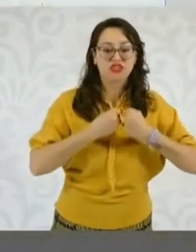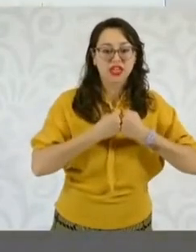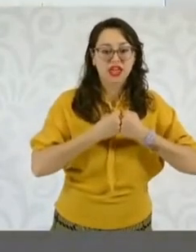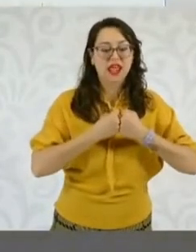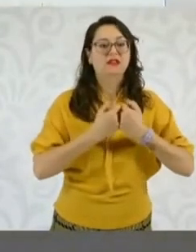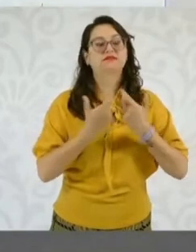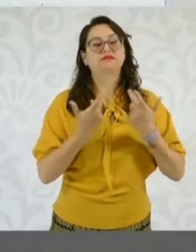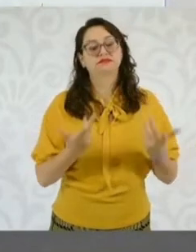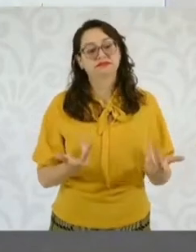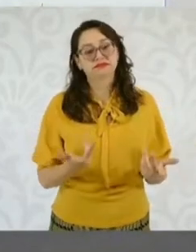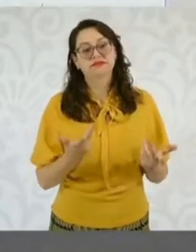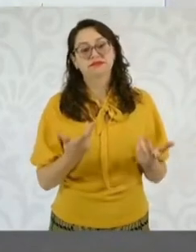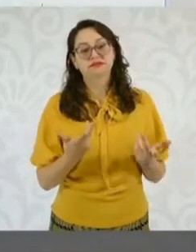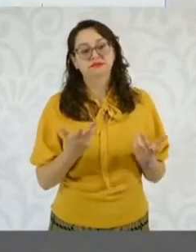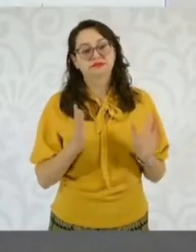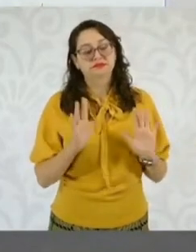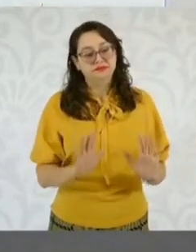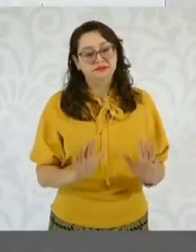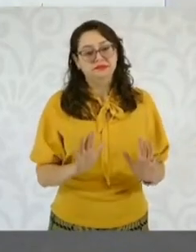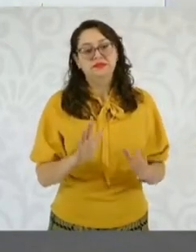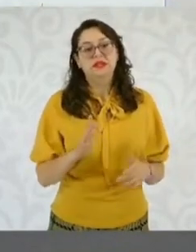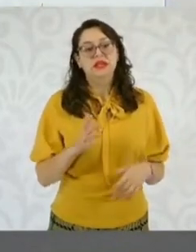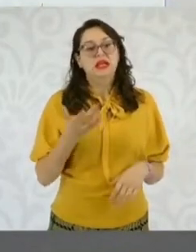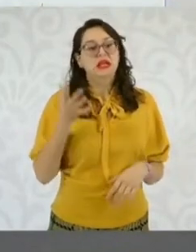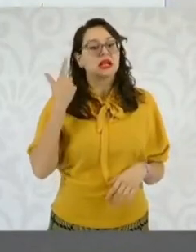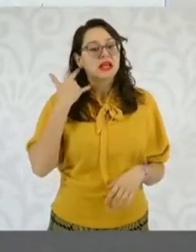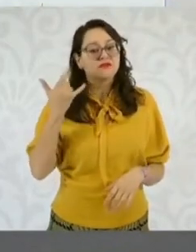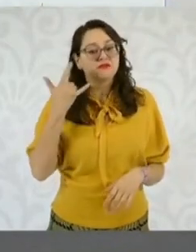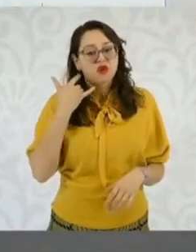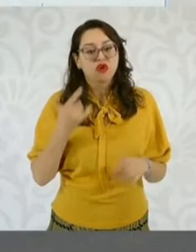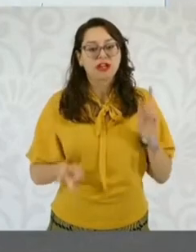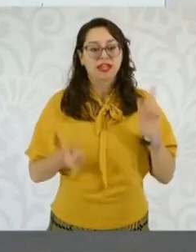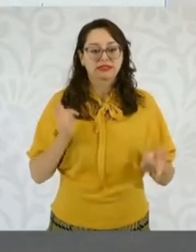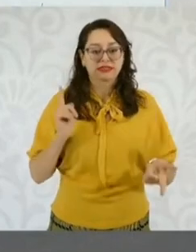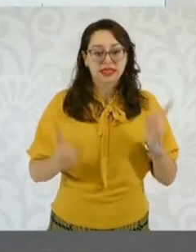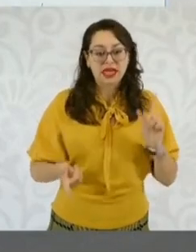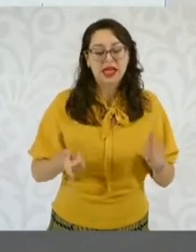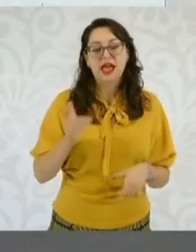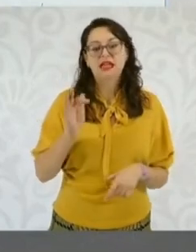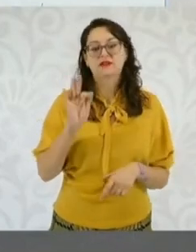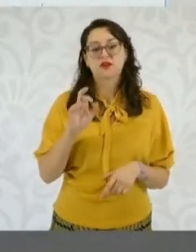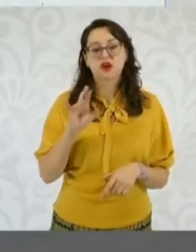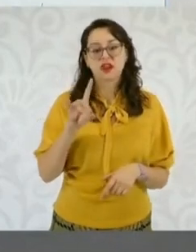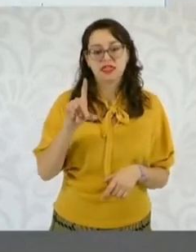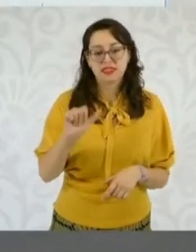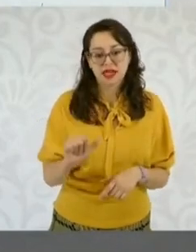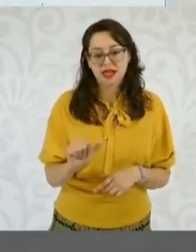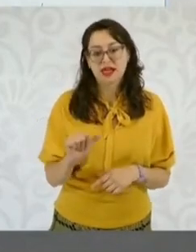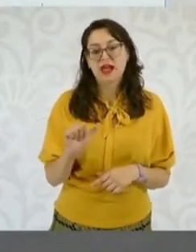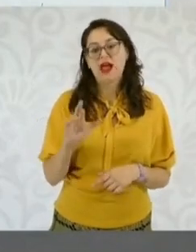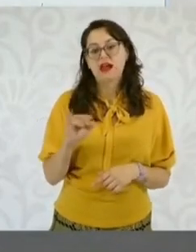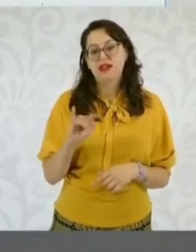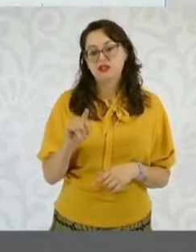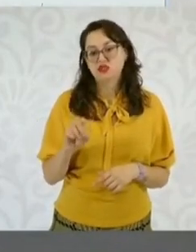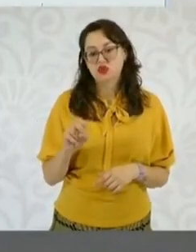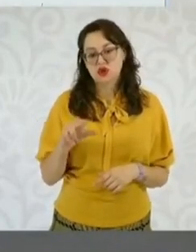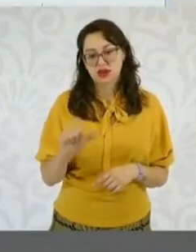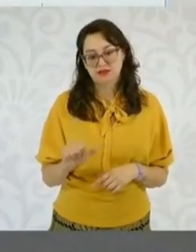mexicanos, como ¿cuáles? Ciudades y estados: California, Texas, Florida y